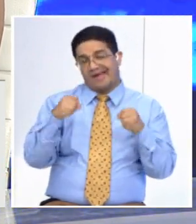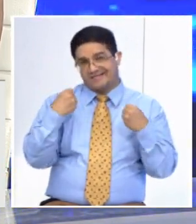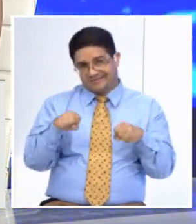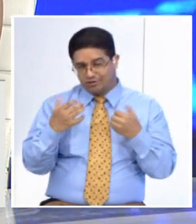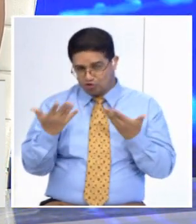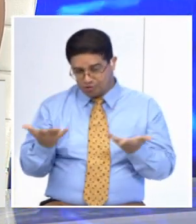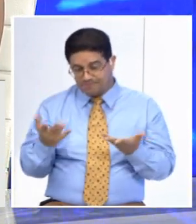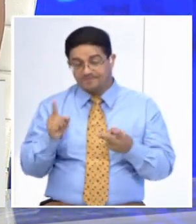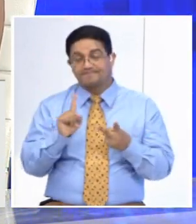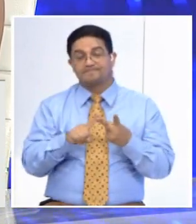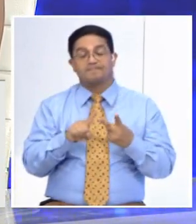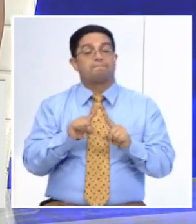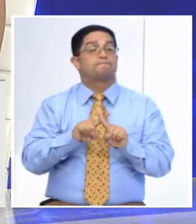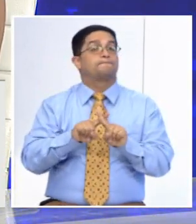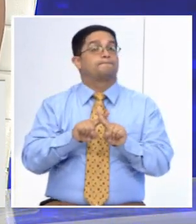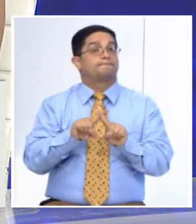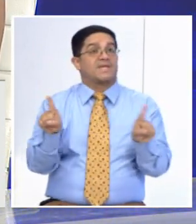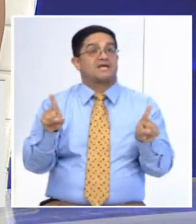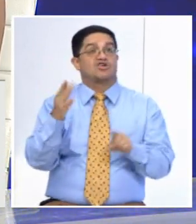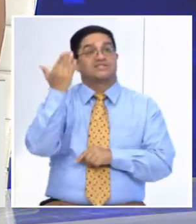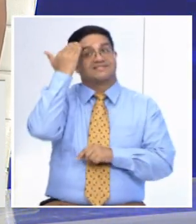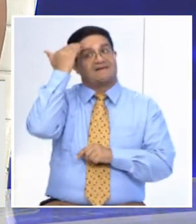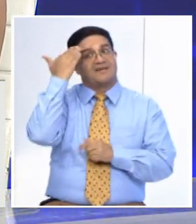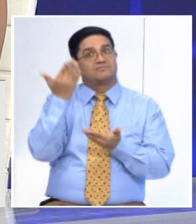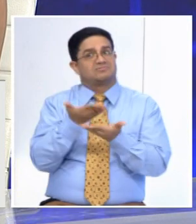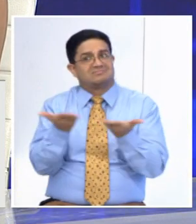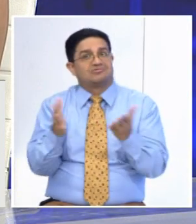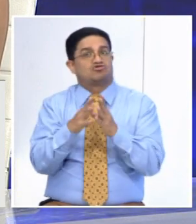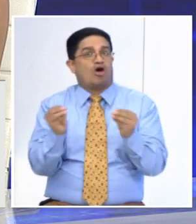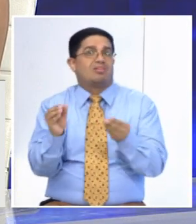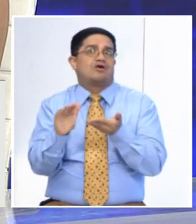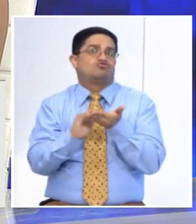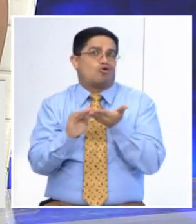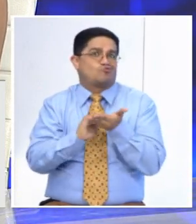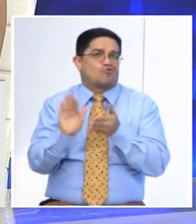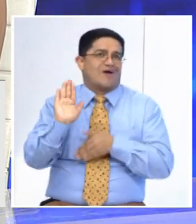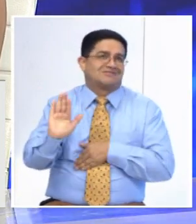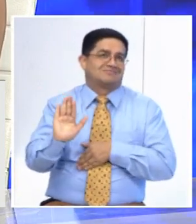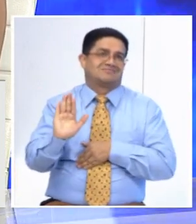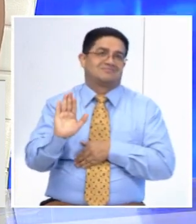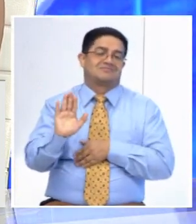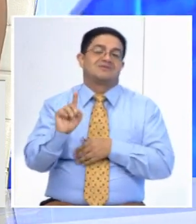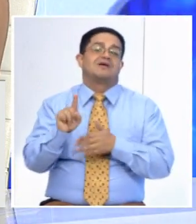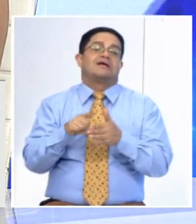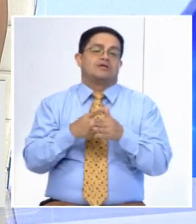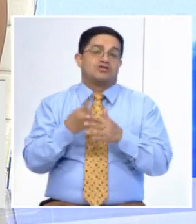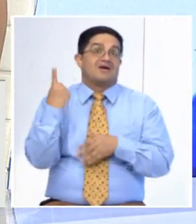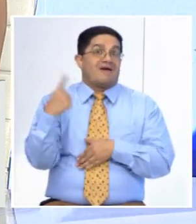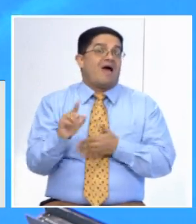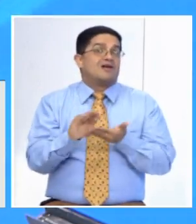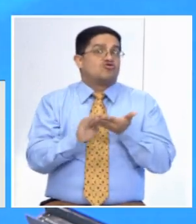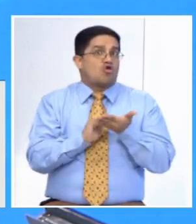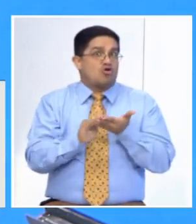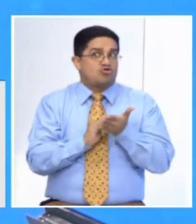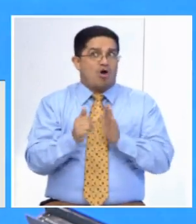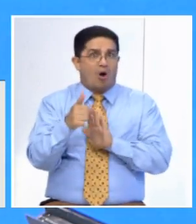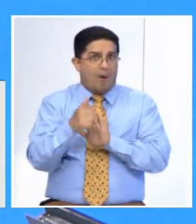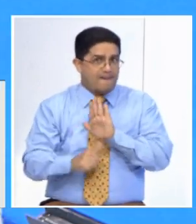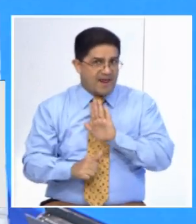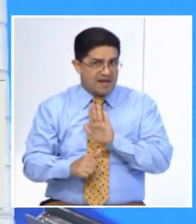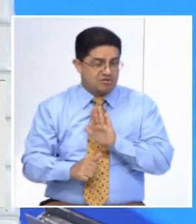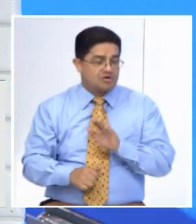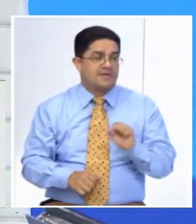rehabilitación, pero sabemos que no todos los pacientes tienen resolución de esta manera. Entonces, ¿existen alternativas quirúrgicas? Sí, por supuesto que